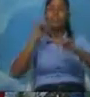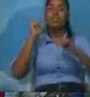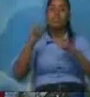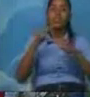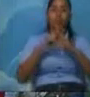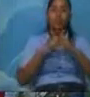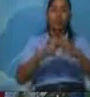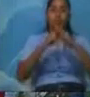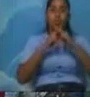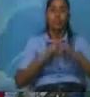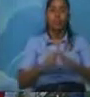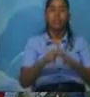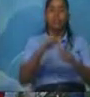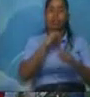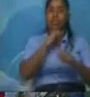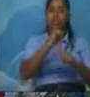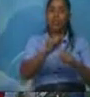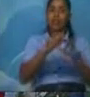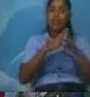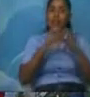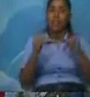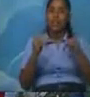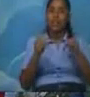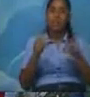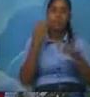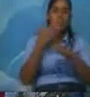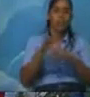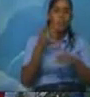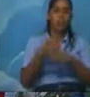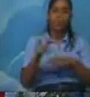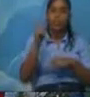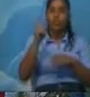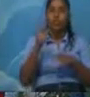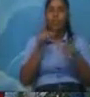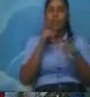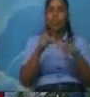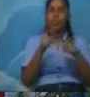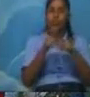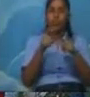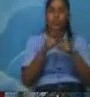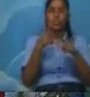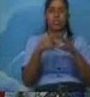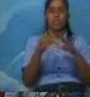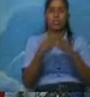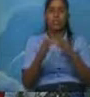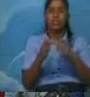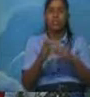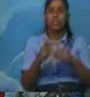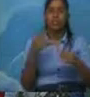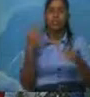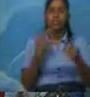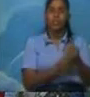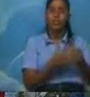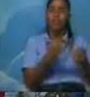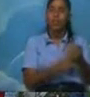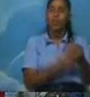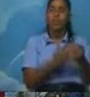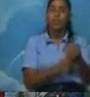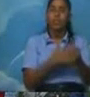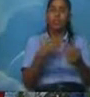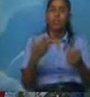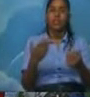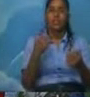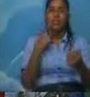su honra hermano Le voy a preguntar a Juan que a mí me gusta preguntarle a el hermano Juan flores se sabe bastante se sabe